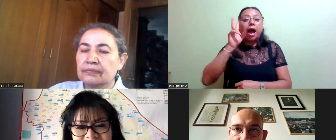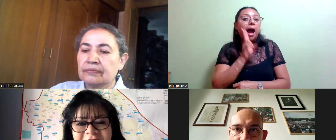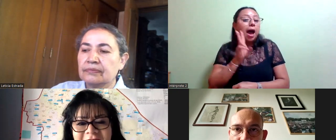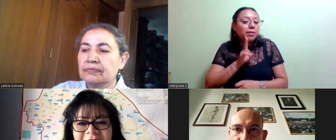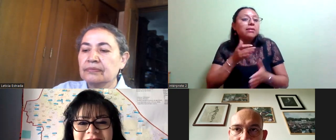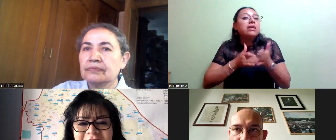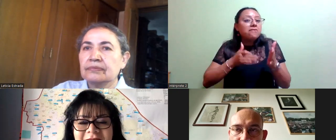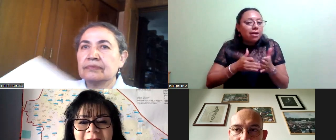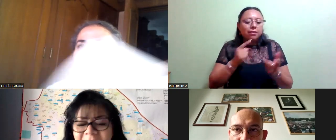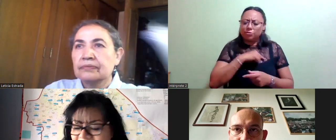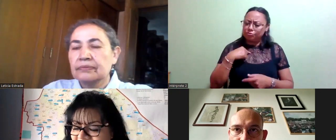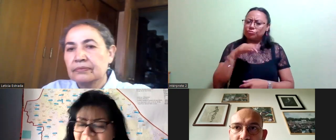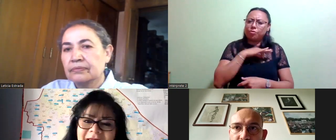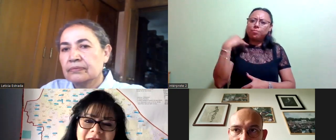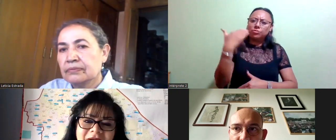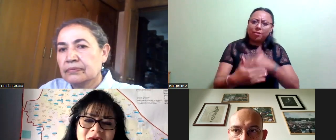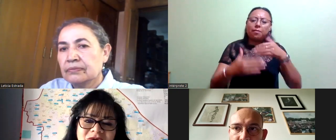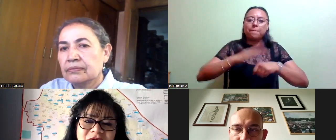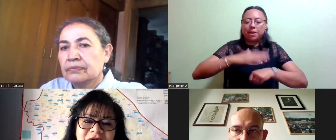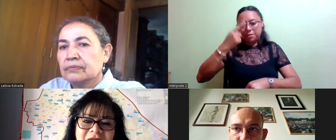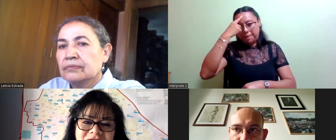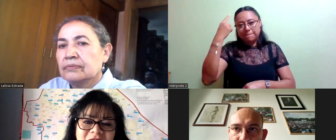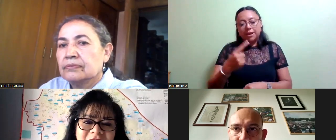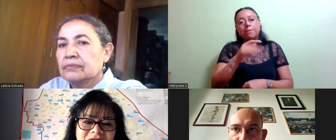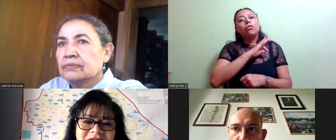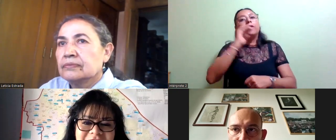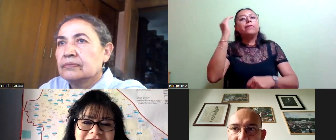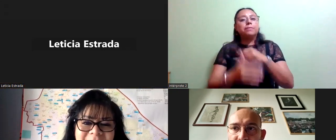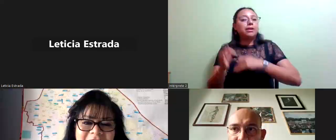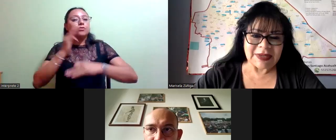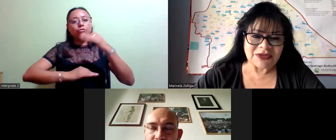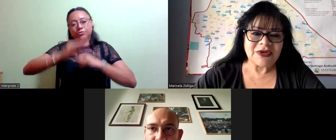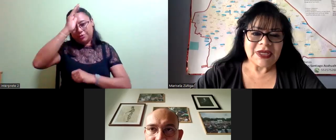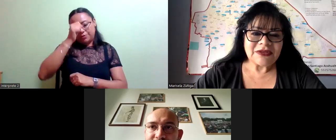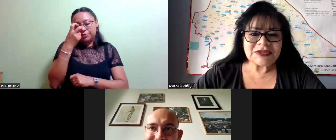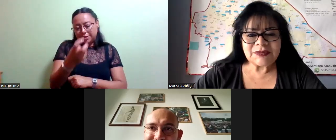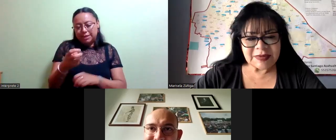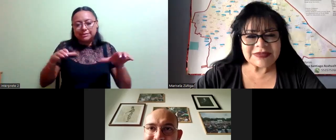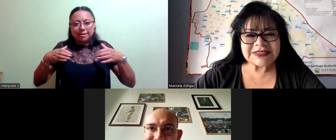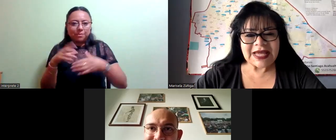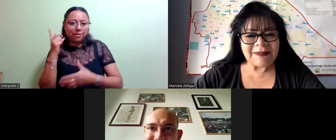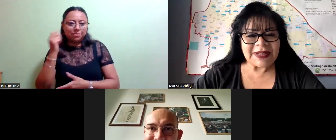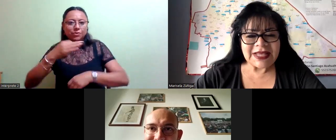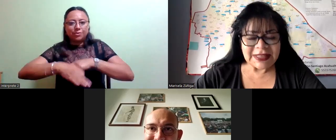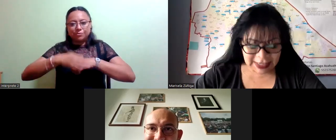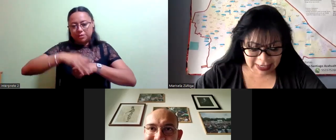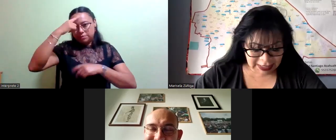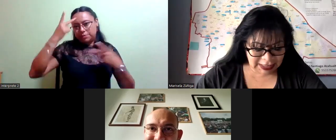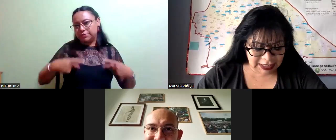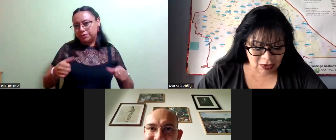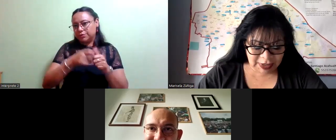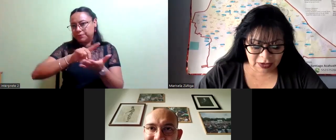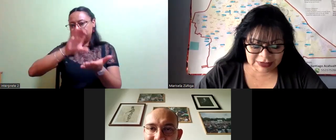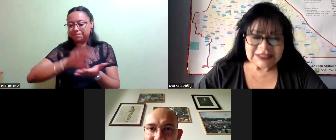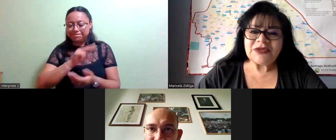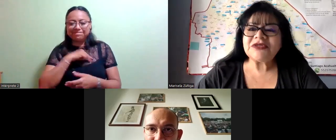qué nos falta avanzar para dar conclusión a los acuerdos de este Parlamento. Entonces, pues vamos a estar al pendiente